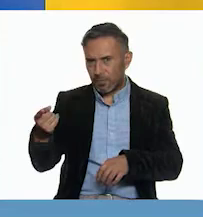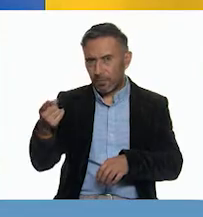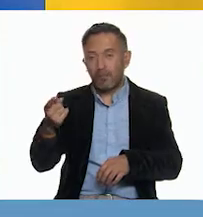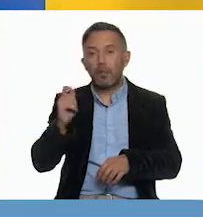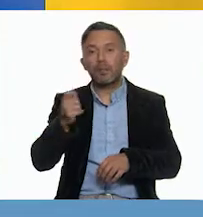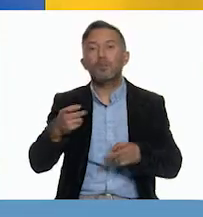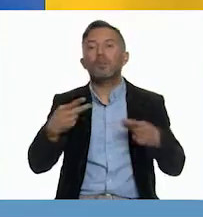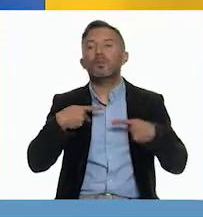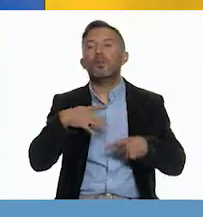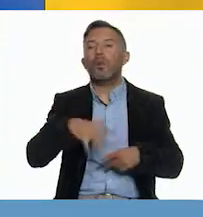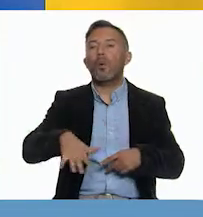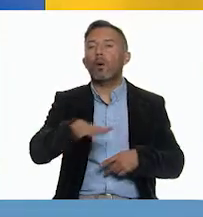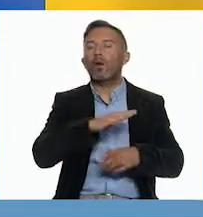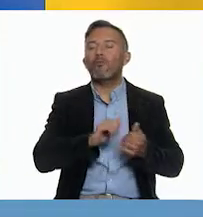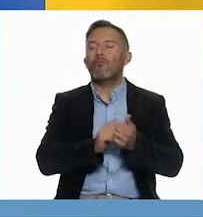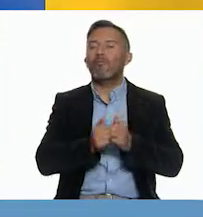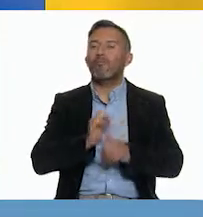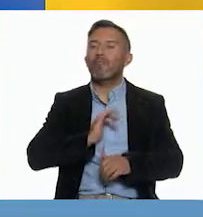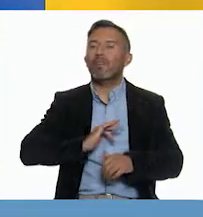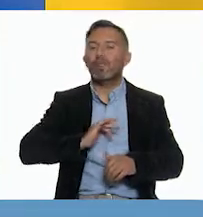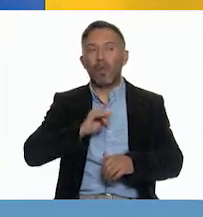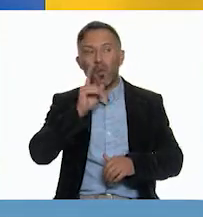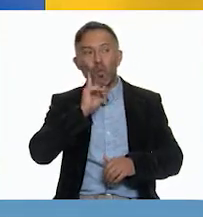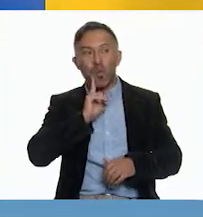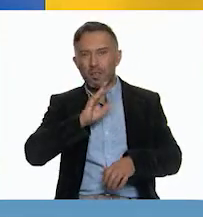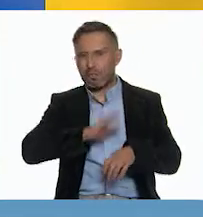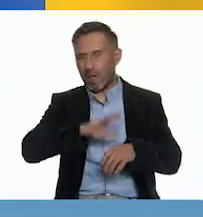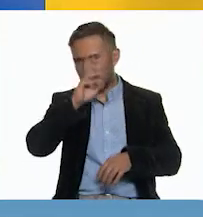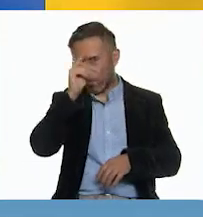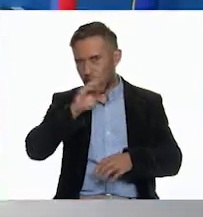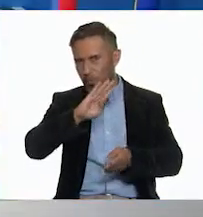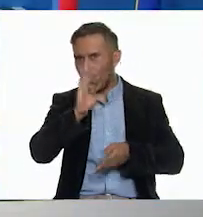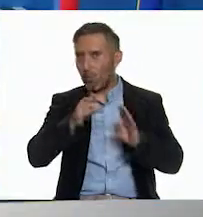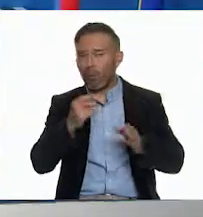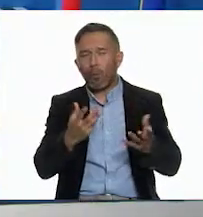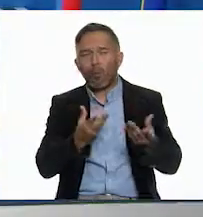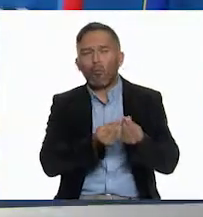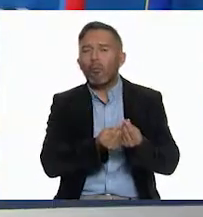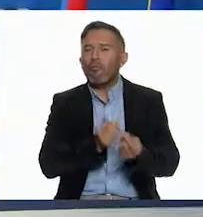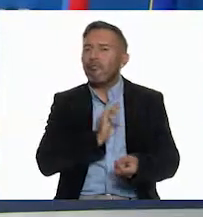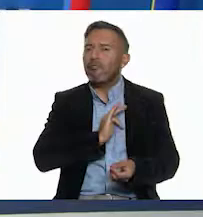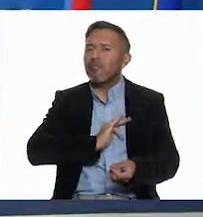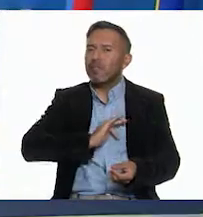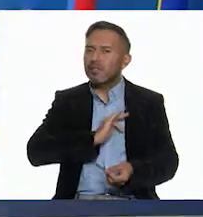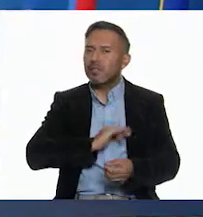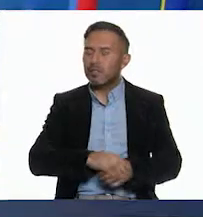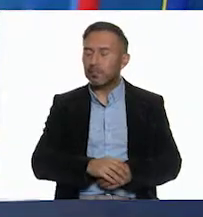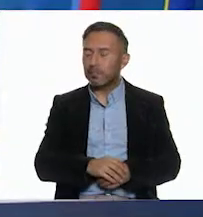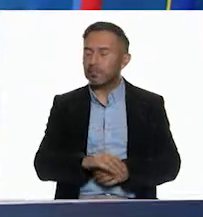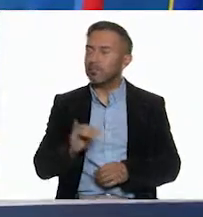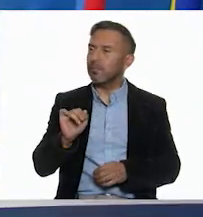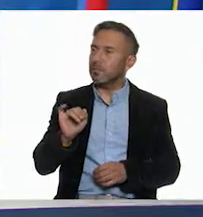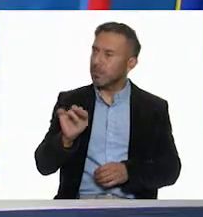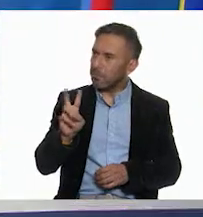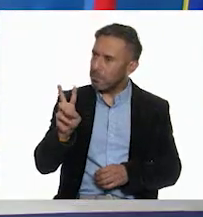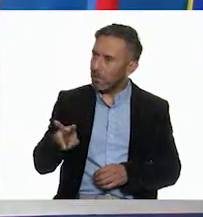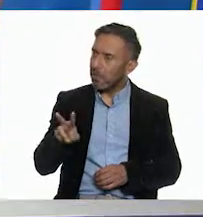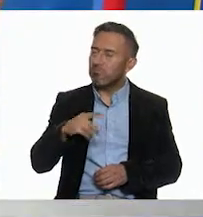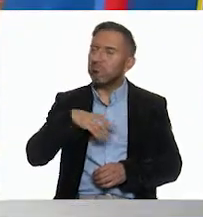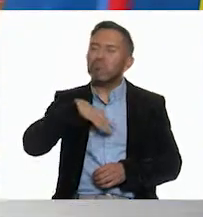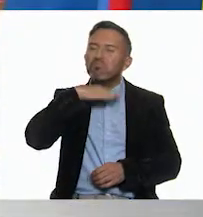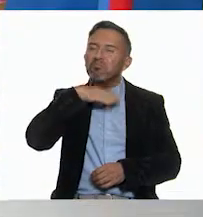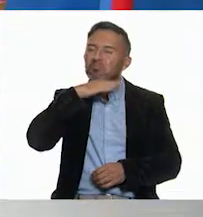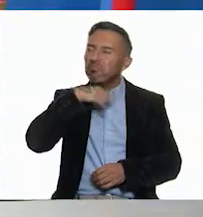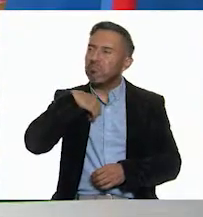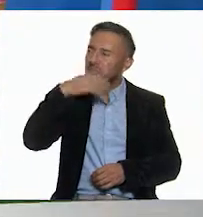pobladores logran vivir felices al lado de la peor señora del mundo. Sí, sí es cierto, maestra. No me había dado cuenta y no me había